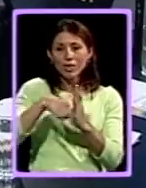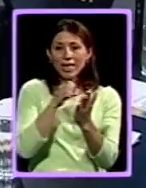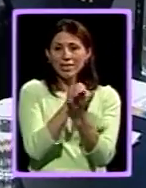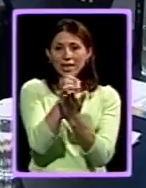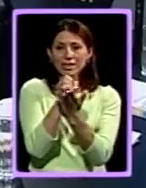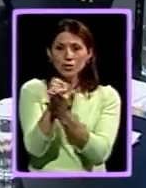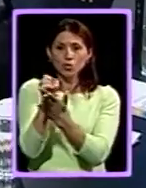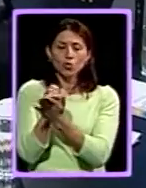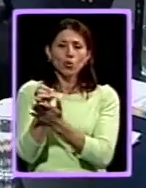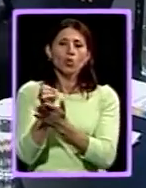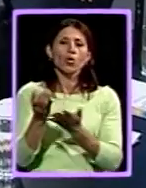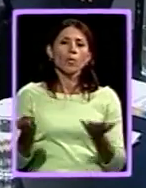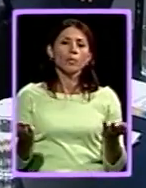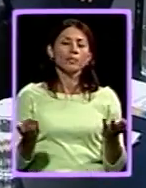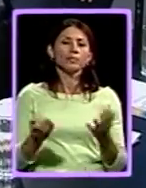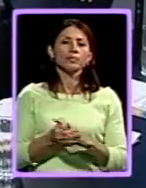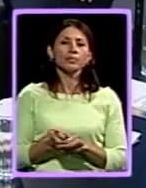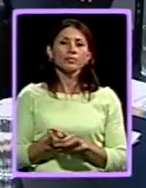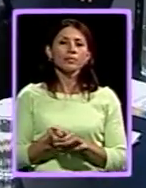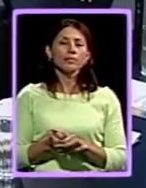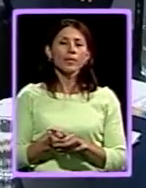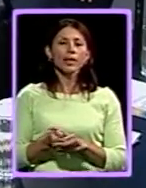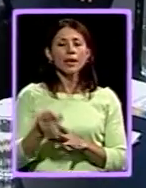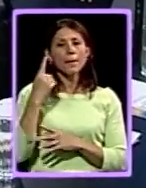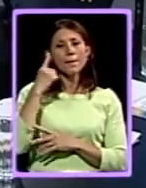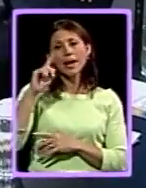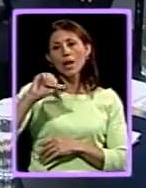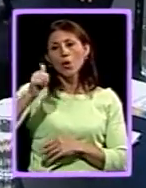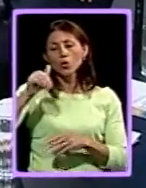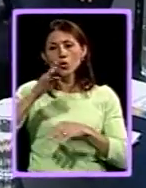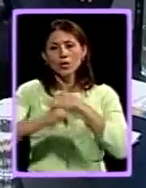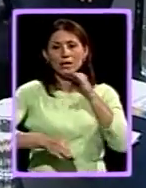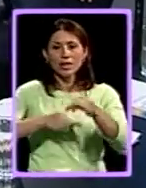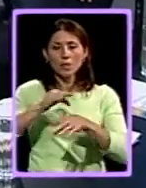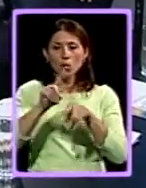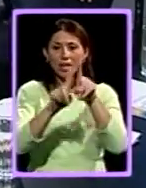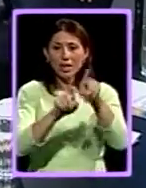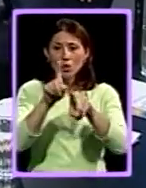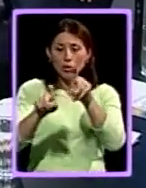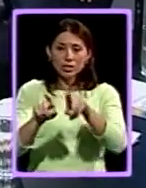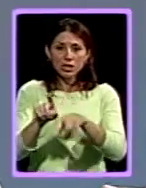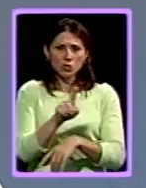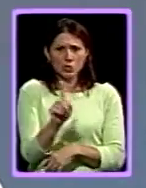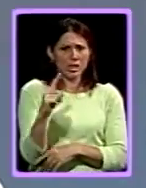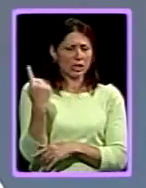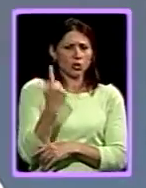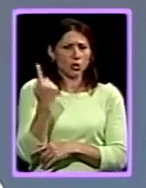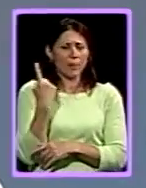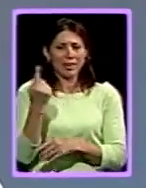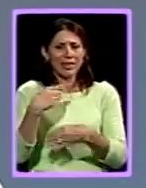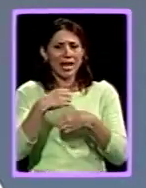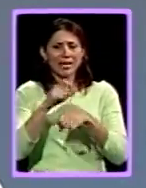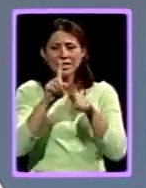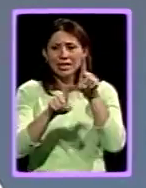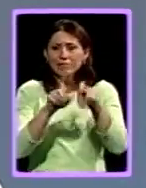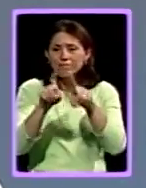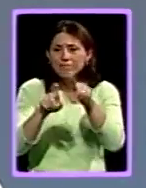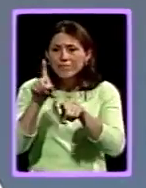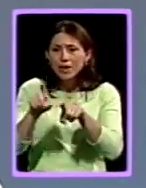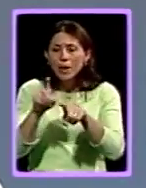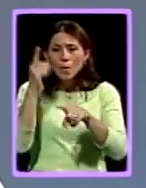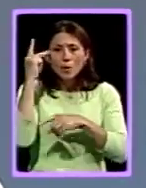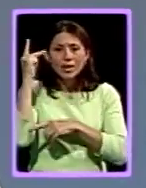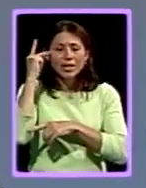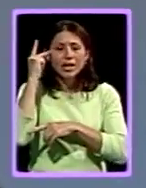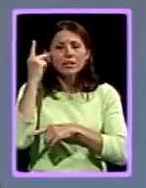¿verdad? Y para otros tipos de encuestas, porque ustedes no únicamente hacen encuestas políticas, ¿qué enseñanza les deja este proceso?